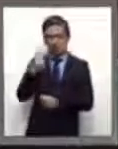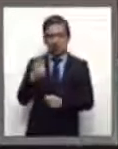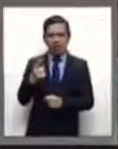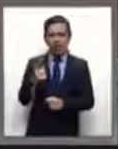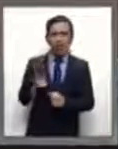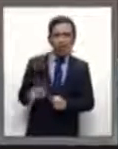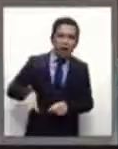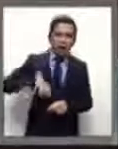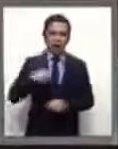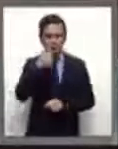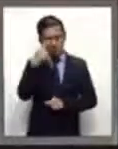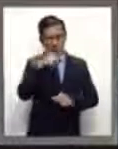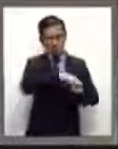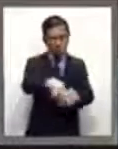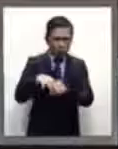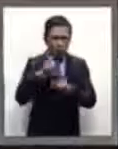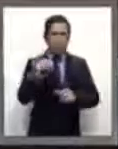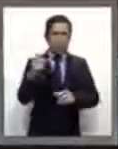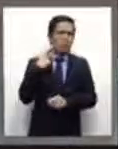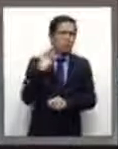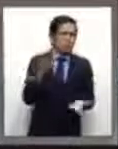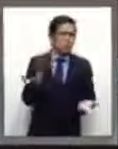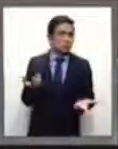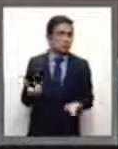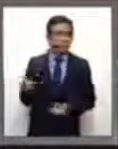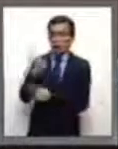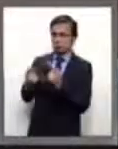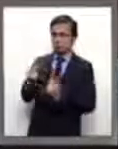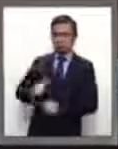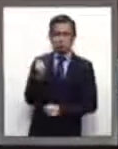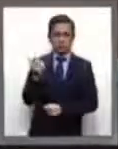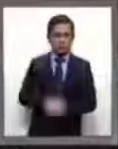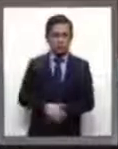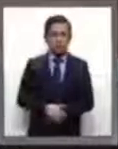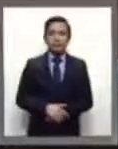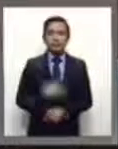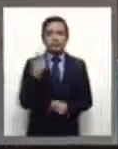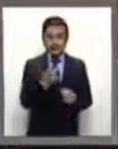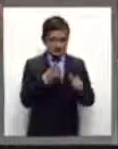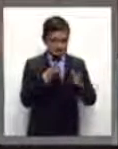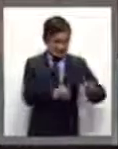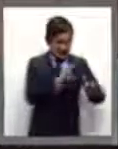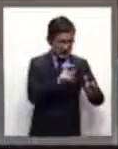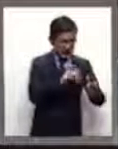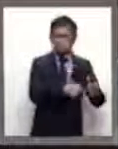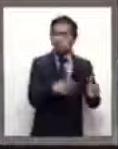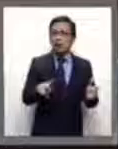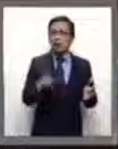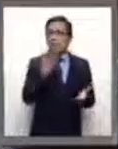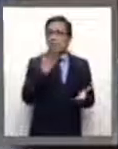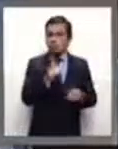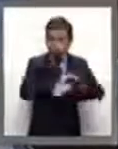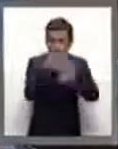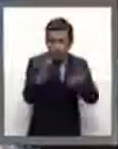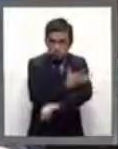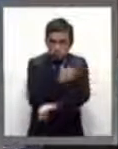de unos cuantos. Simplemente este capítulo acredita que no hay transparencia y no hay posibilidad de